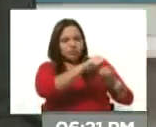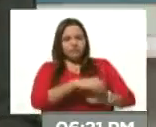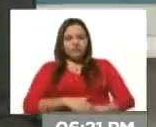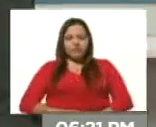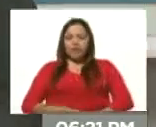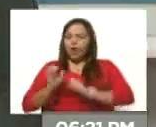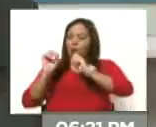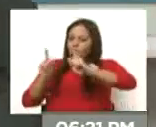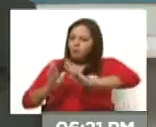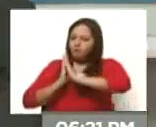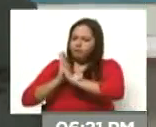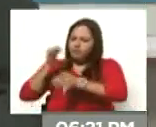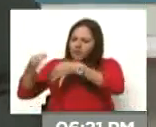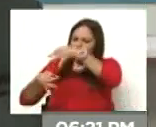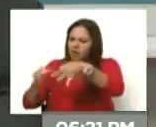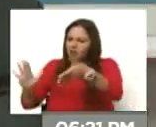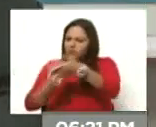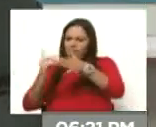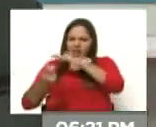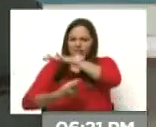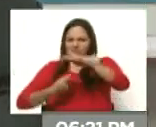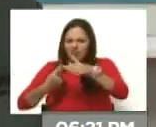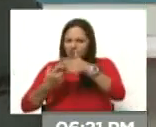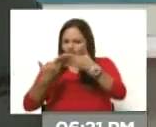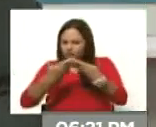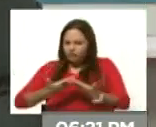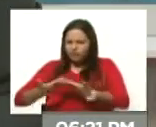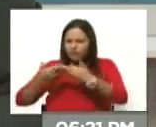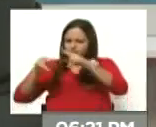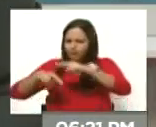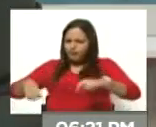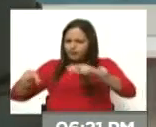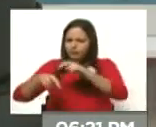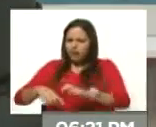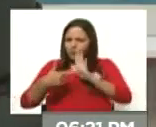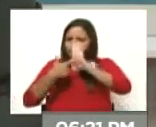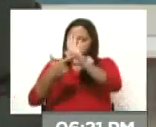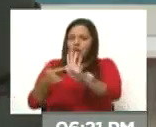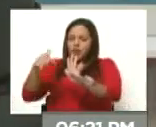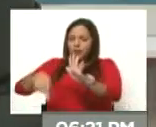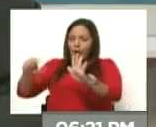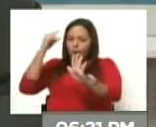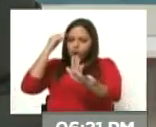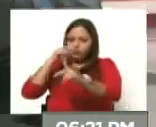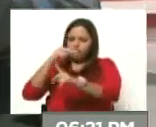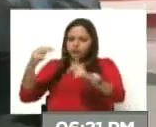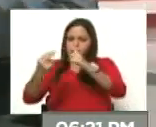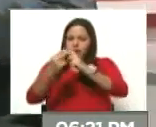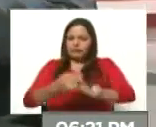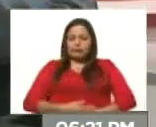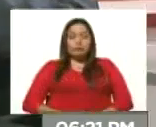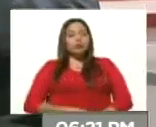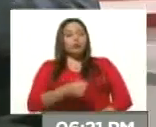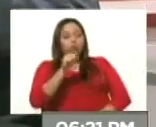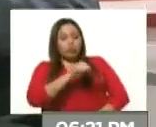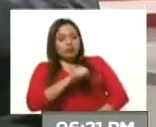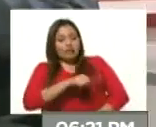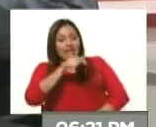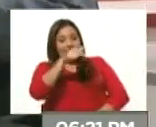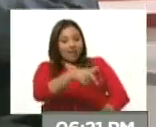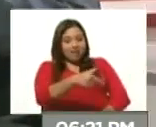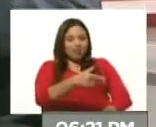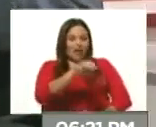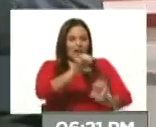ilustrar es un poco de la ficha técnica del estudio que usted va a presentar el día de hoy a nuestro programa si es que es el monitor país